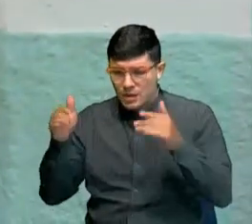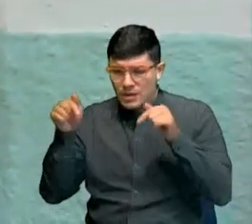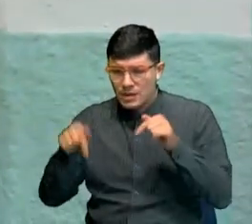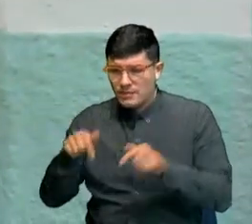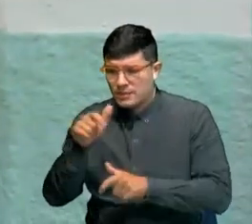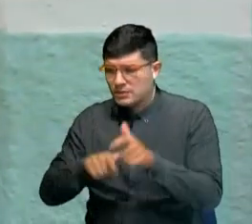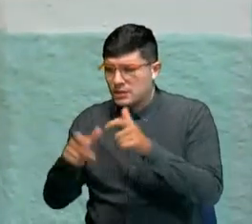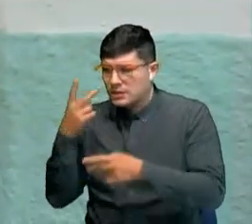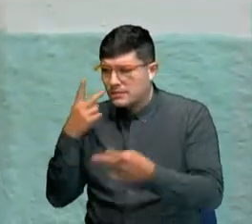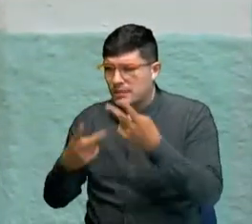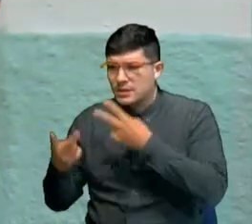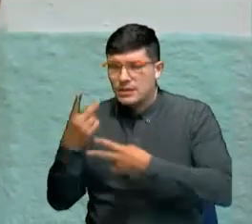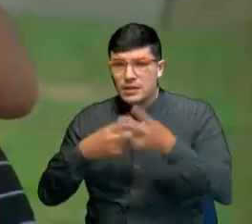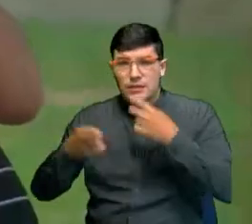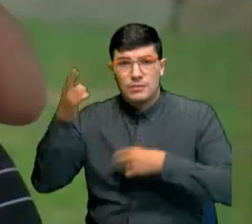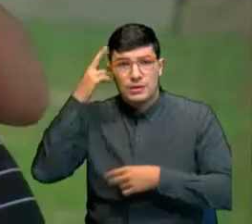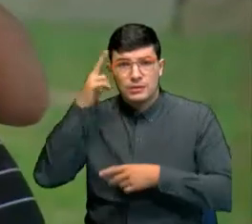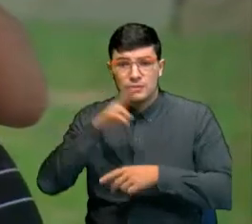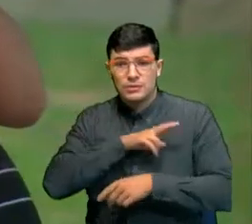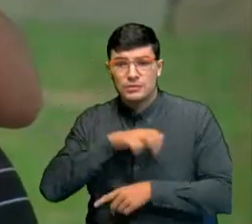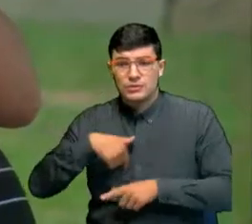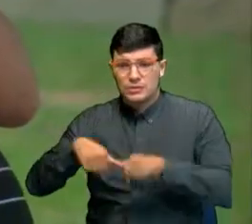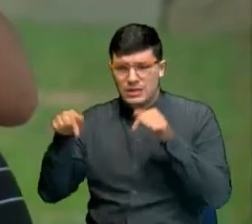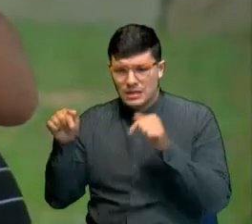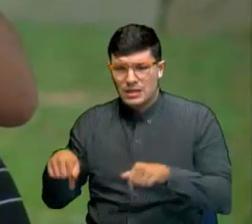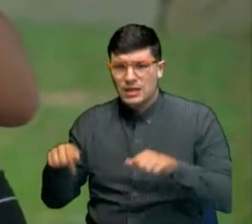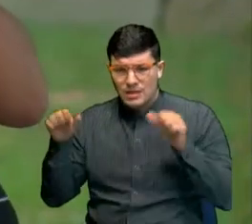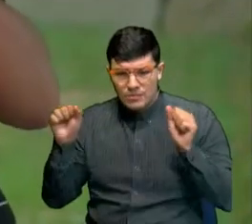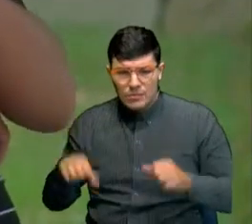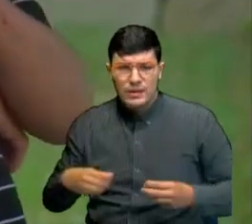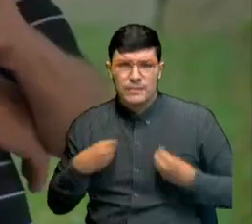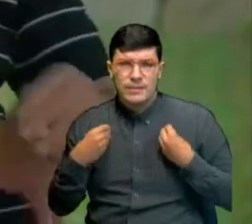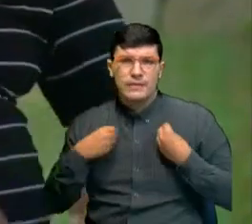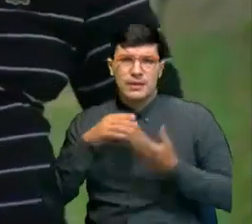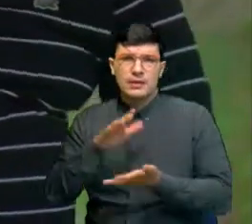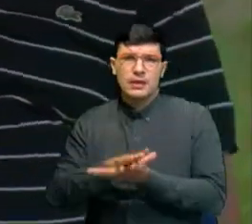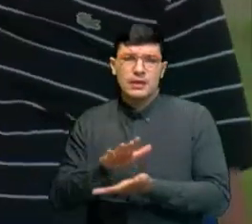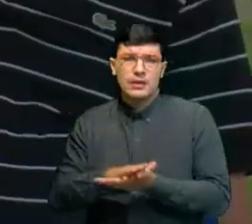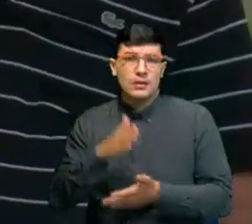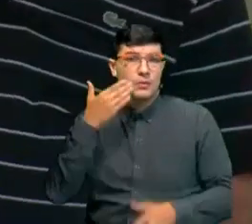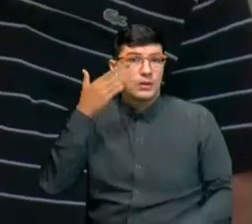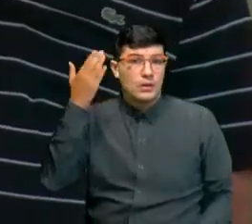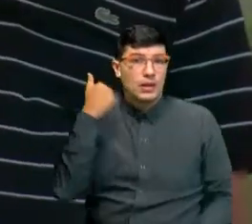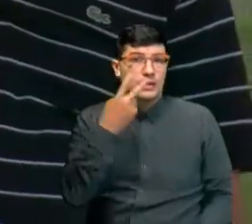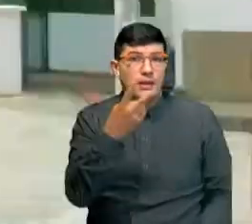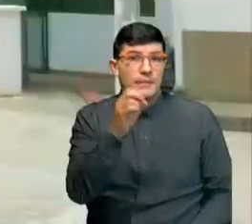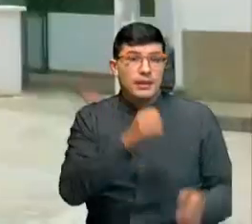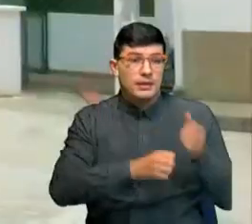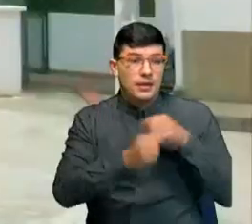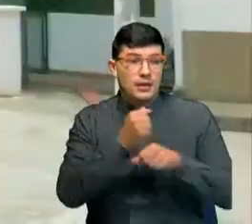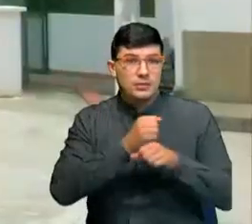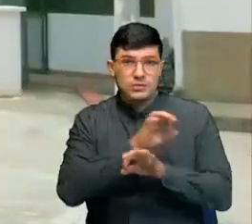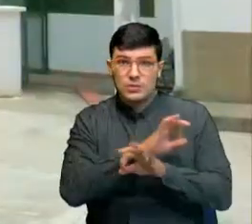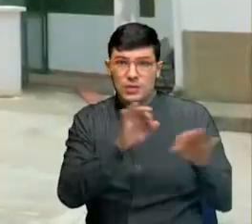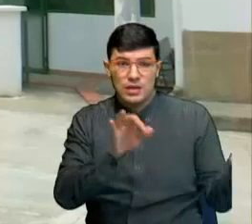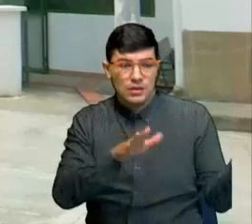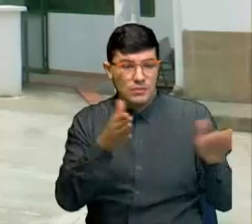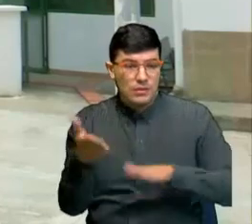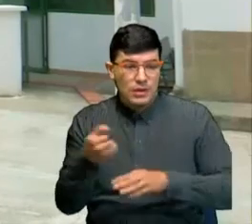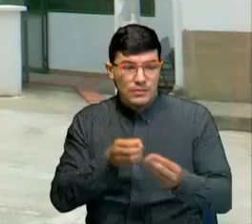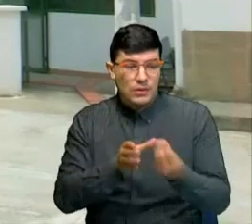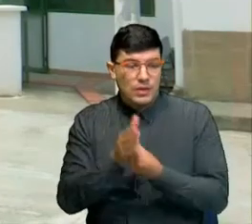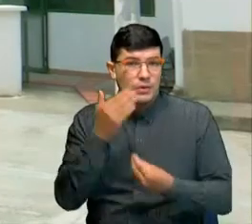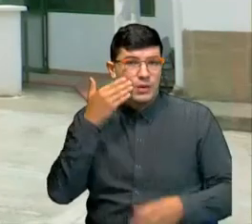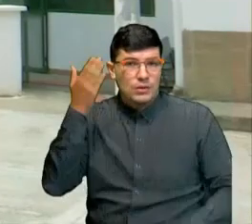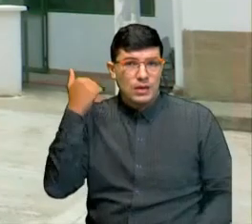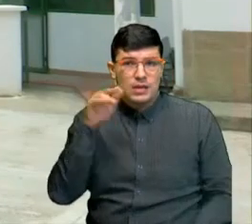Entonces, eso hace que acá vivamos tranquilos. Es así como en el Palmar hace 20 años no se registra una muerte violenta y hace 7 años no se